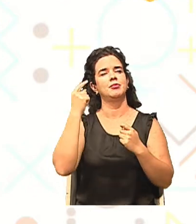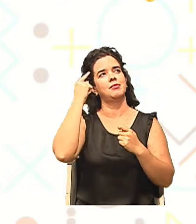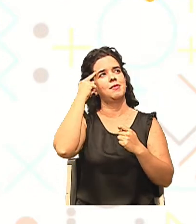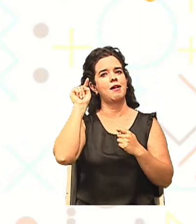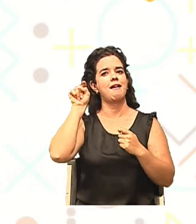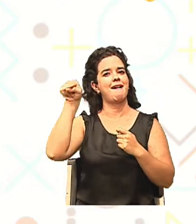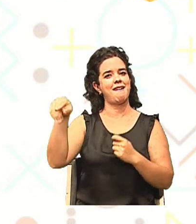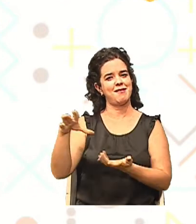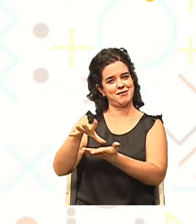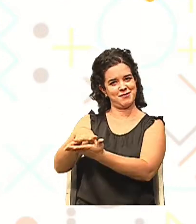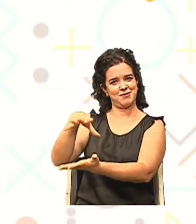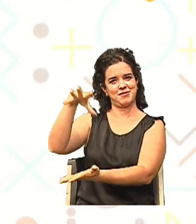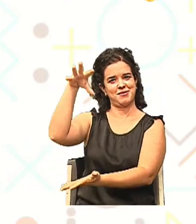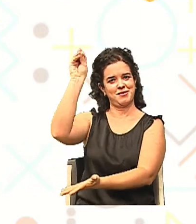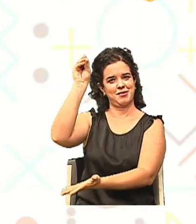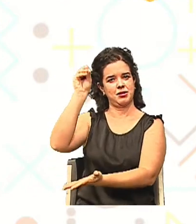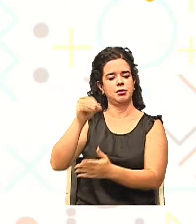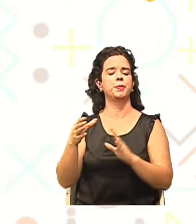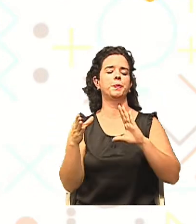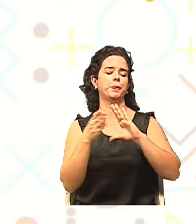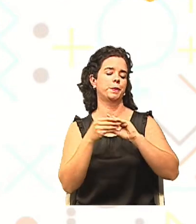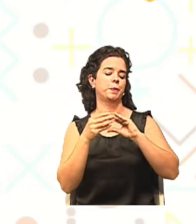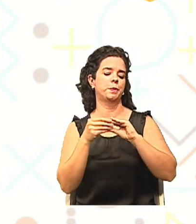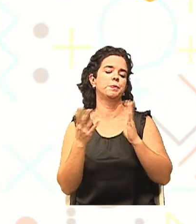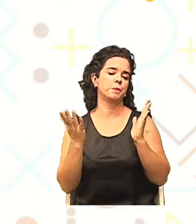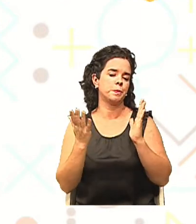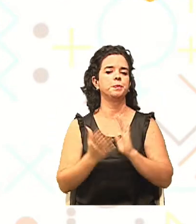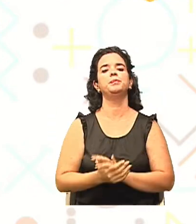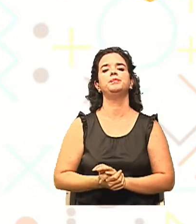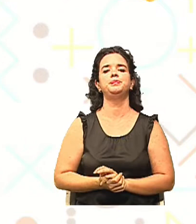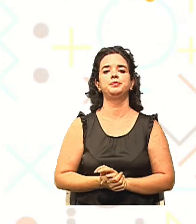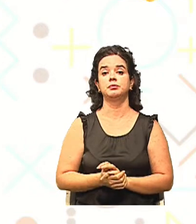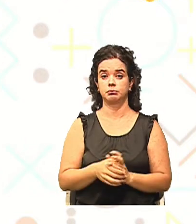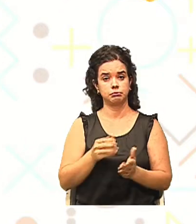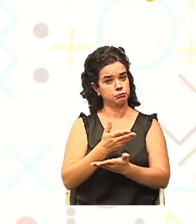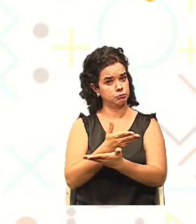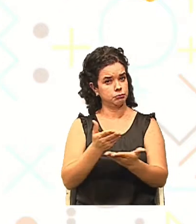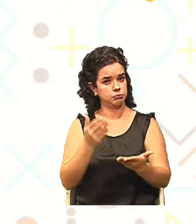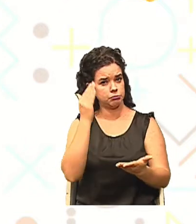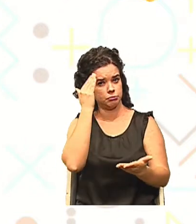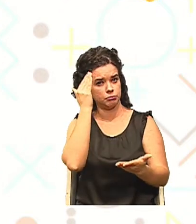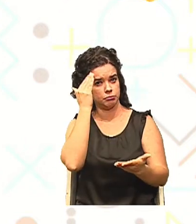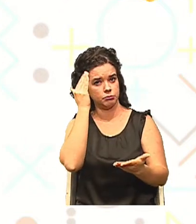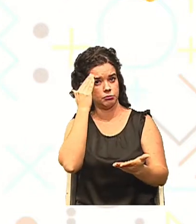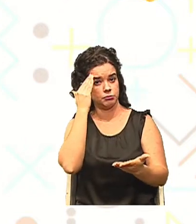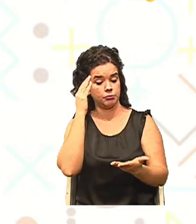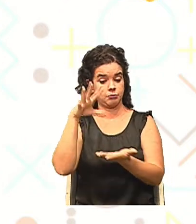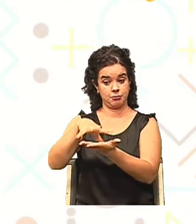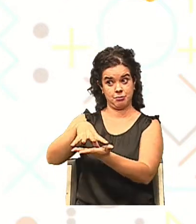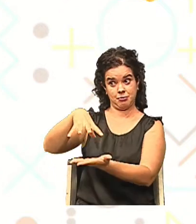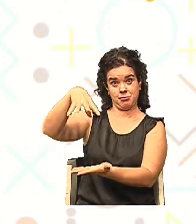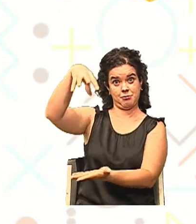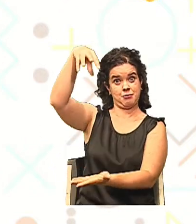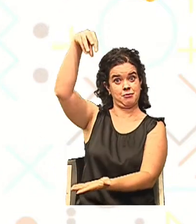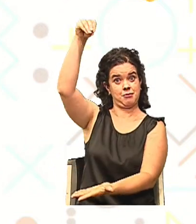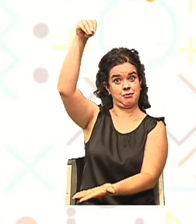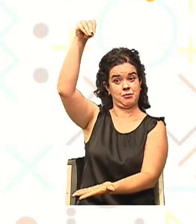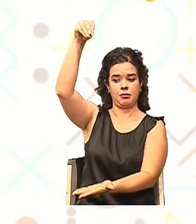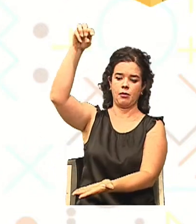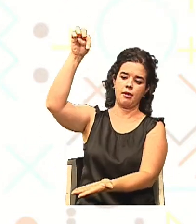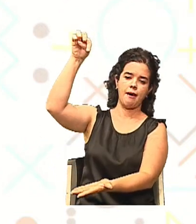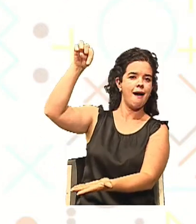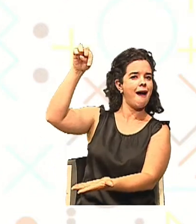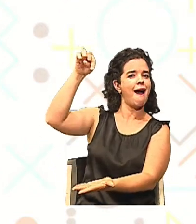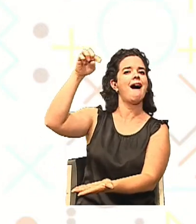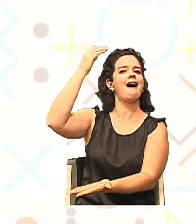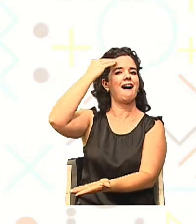de París. Y quiero contarles algunas cosas. Ustedes sabían que la Torre Eiffel es el símbolo de la